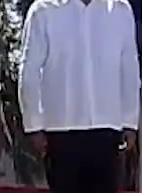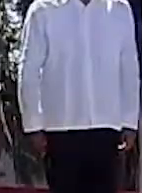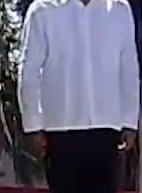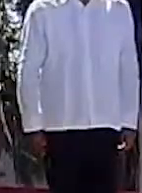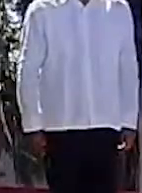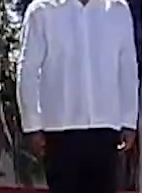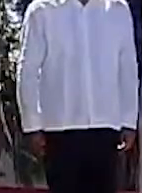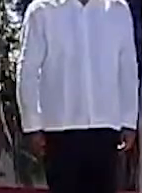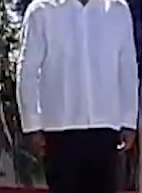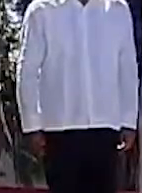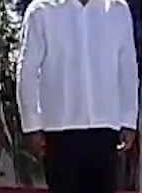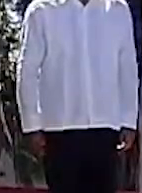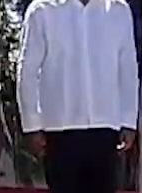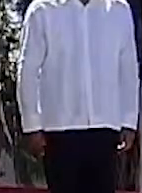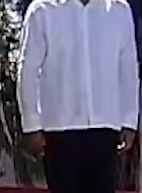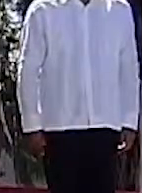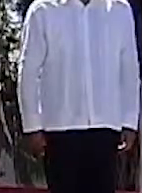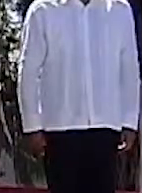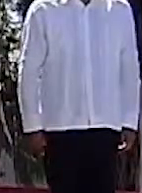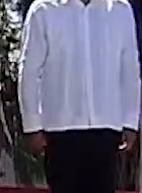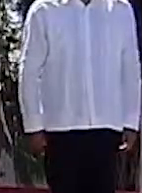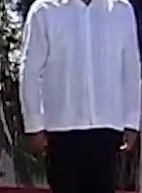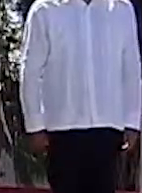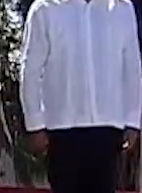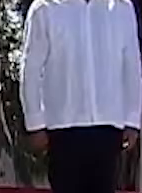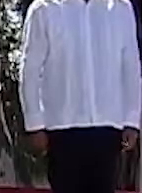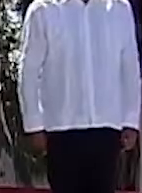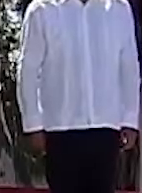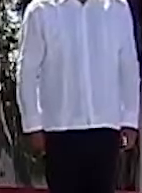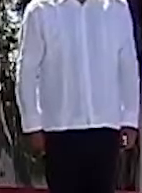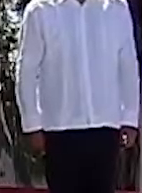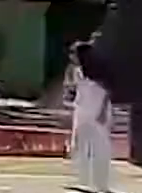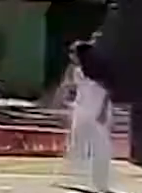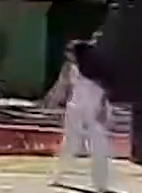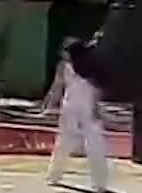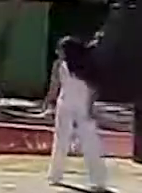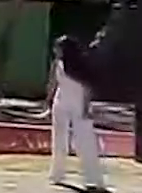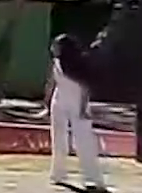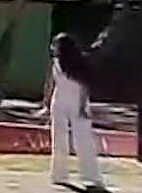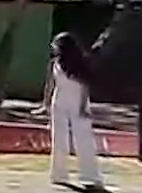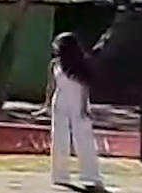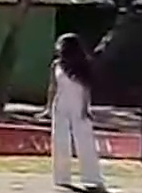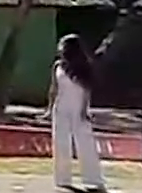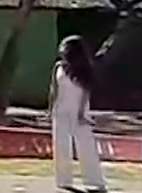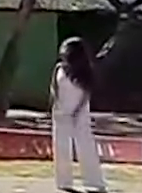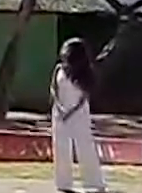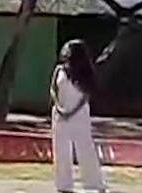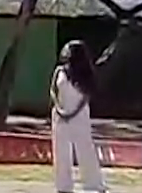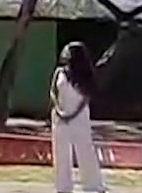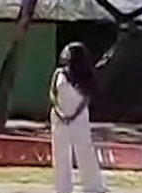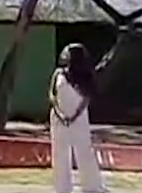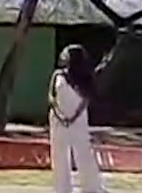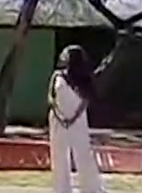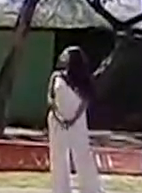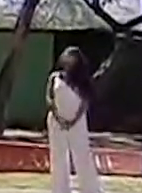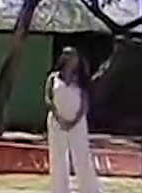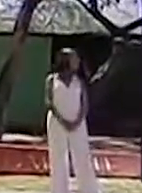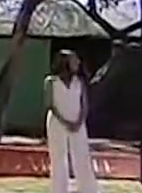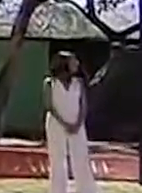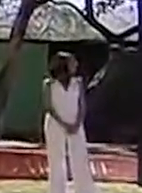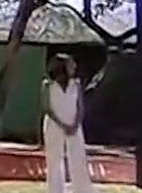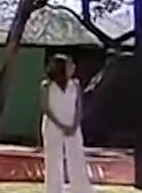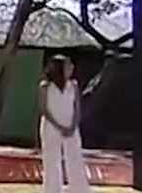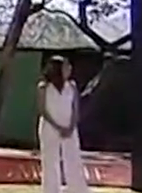190 aniversario luctuoso del general vicente guerrero saldaña al que asistió como invitado especial martin luther king' tercero